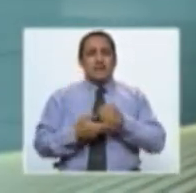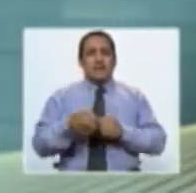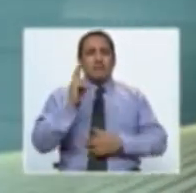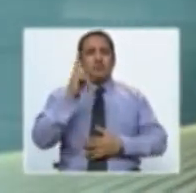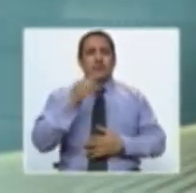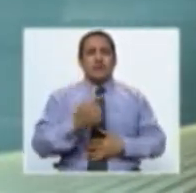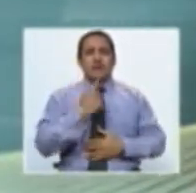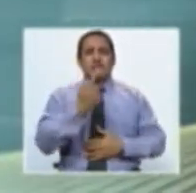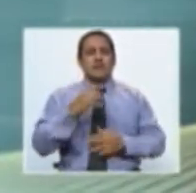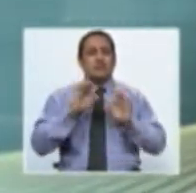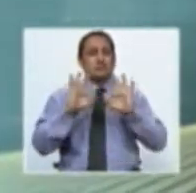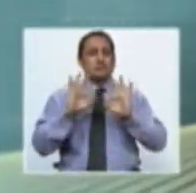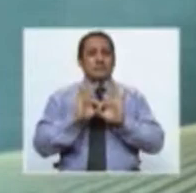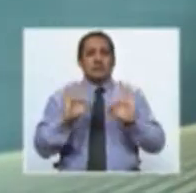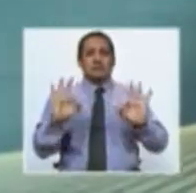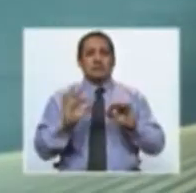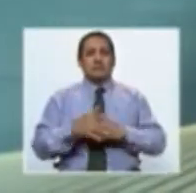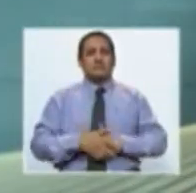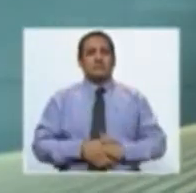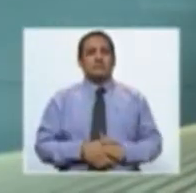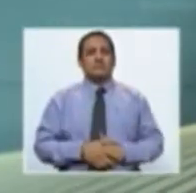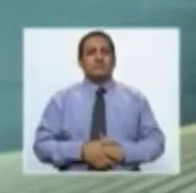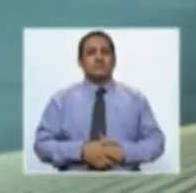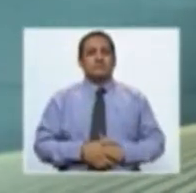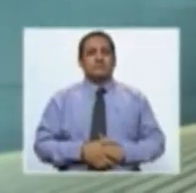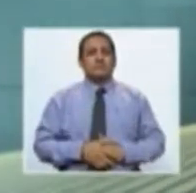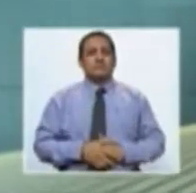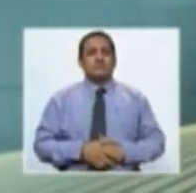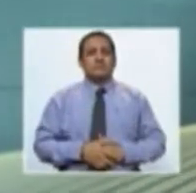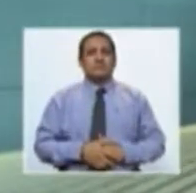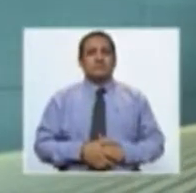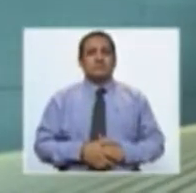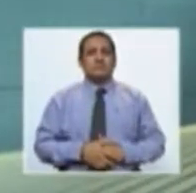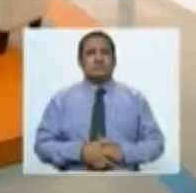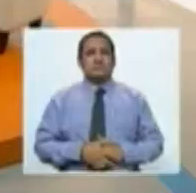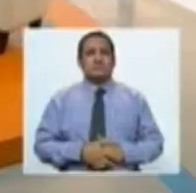de los profesores estarán cubiertos.